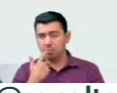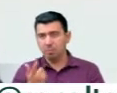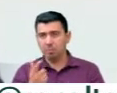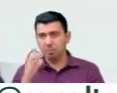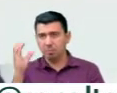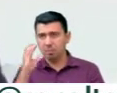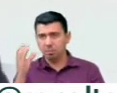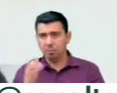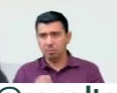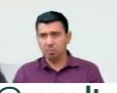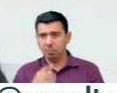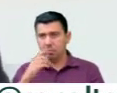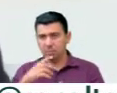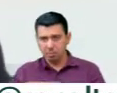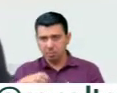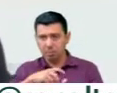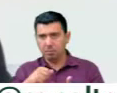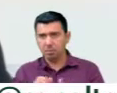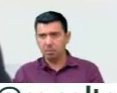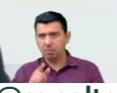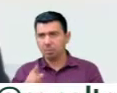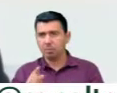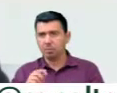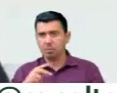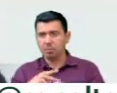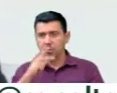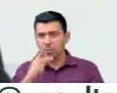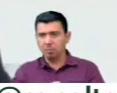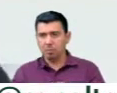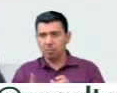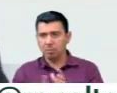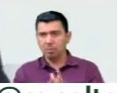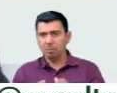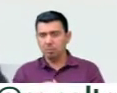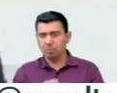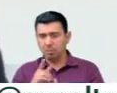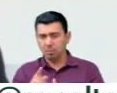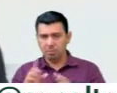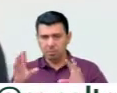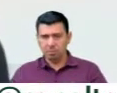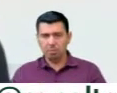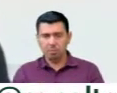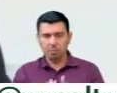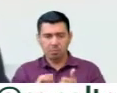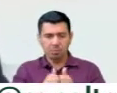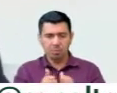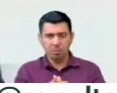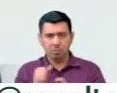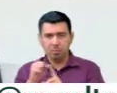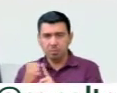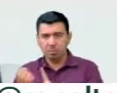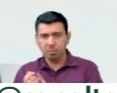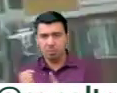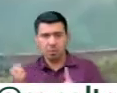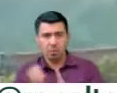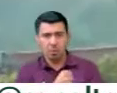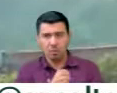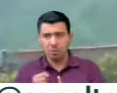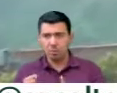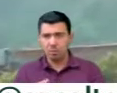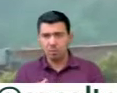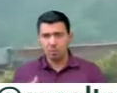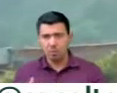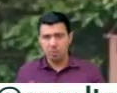los santanderianos, que este proyecto de ley de fotomultas sin duda va a acabar con una problemática social que está golpeando los bolsillos de los colombianos.